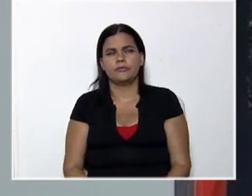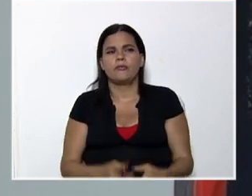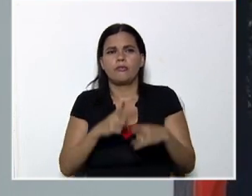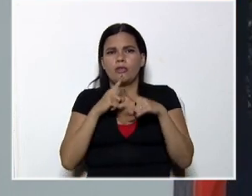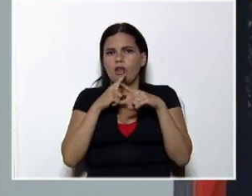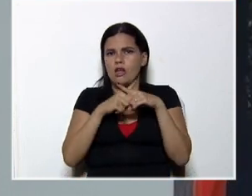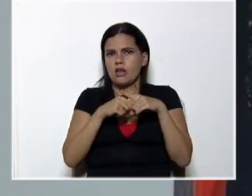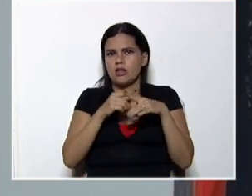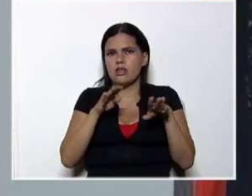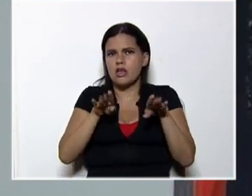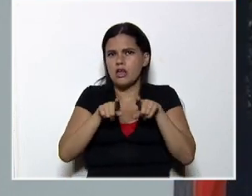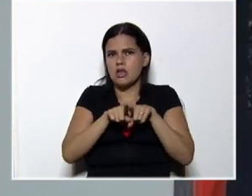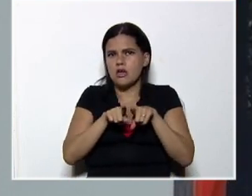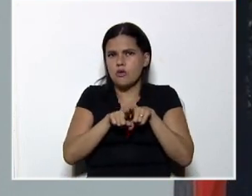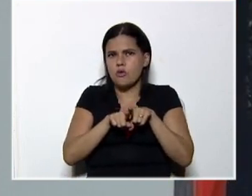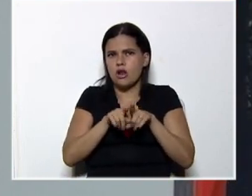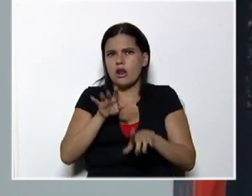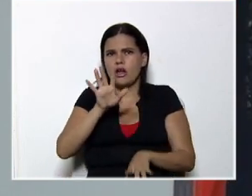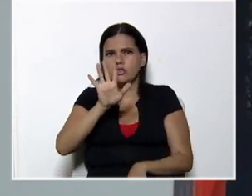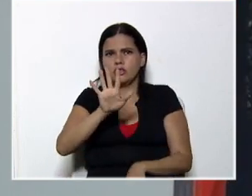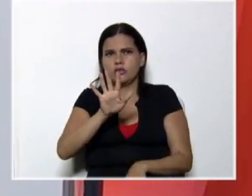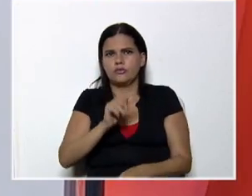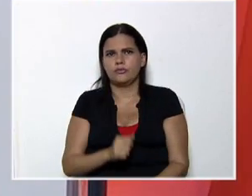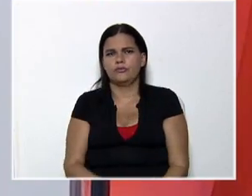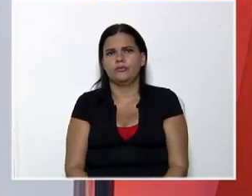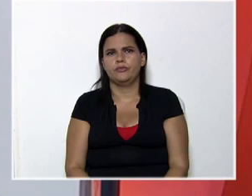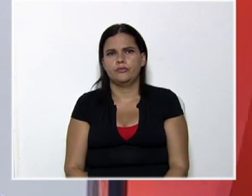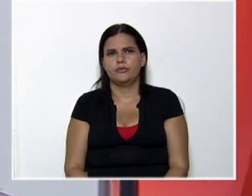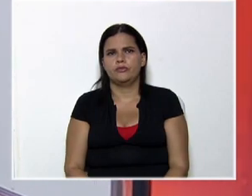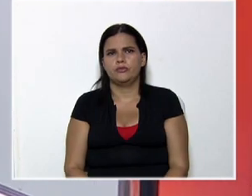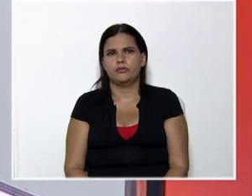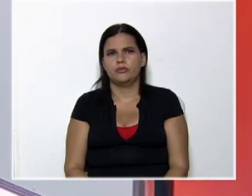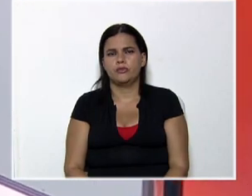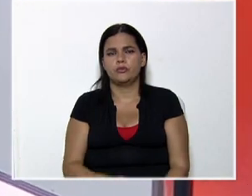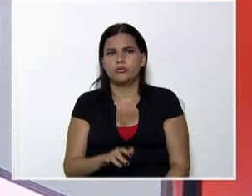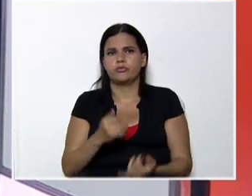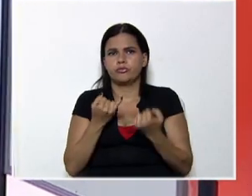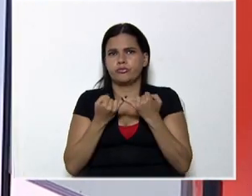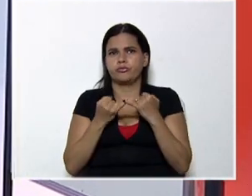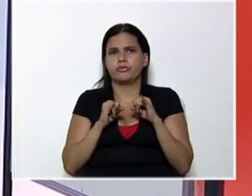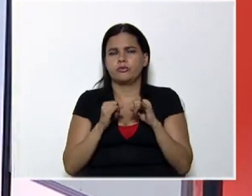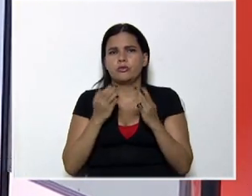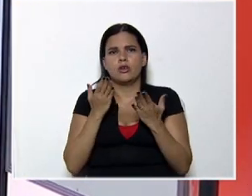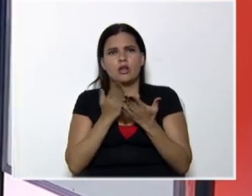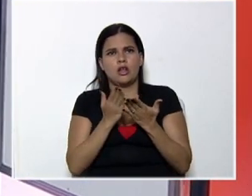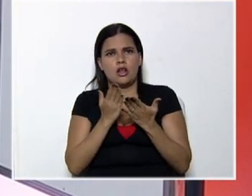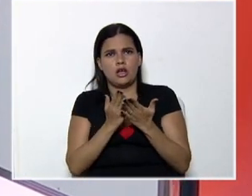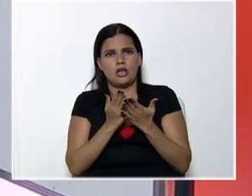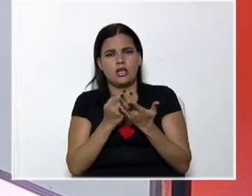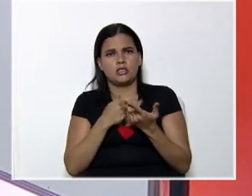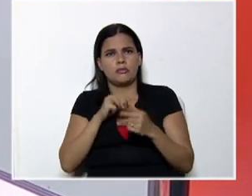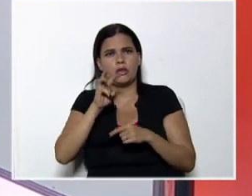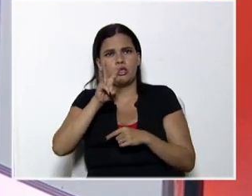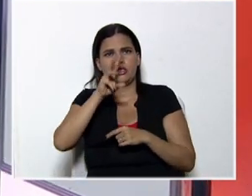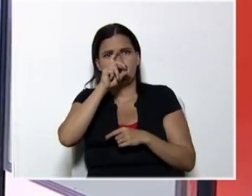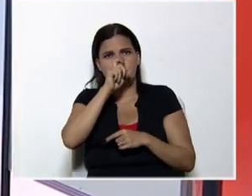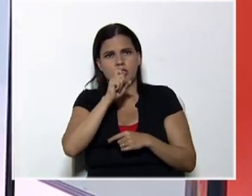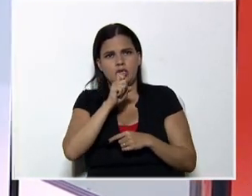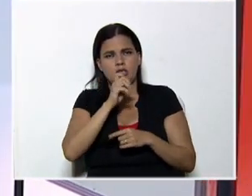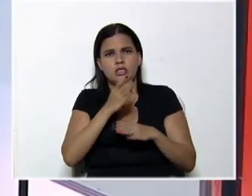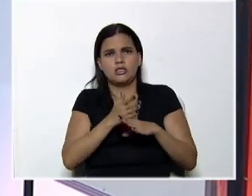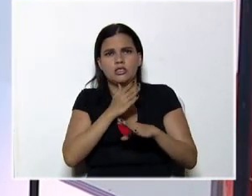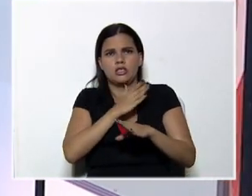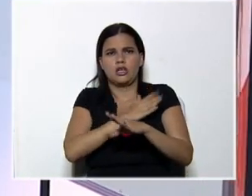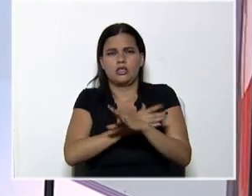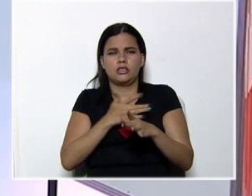x es igual a 5. Y con esto concluimos la clase para tercer año sin antes